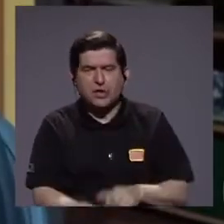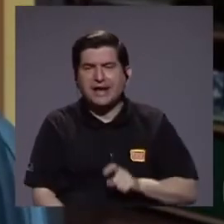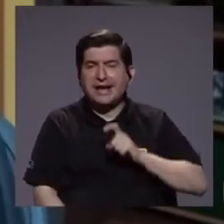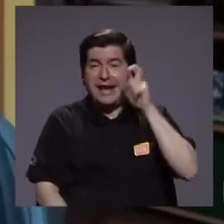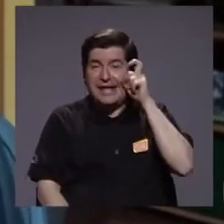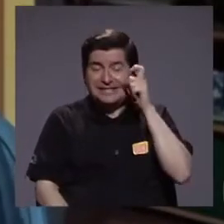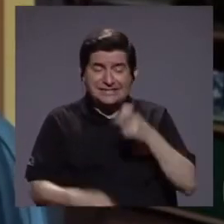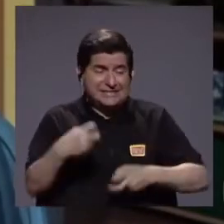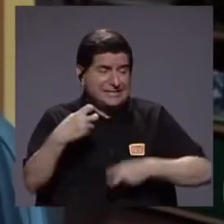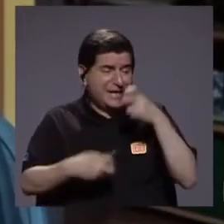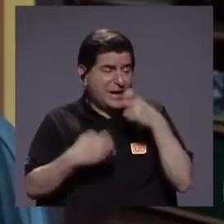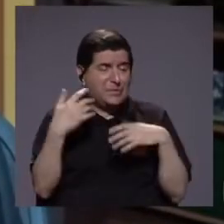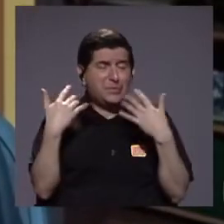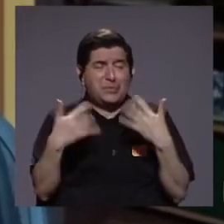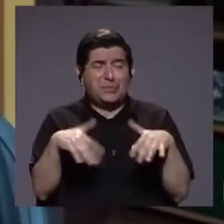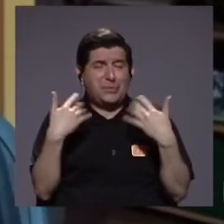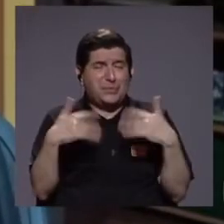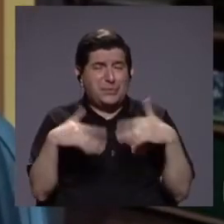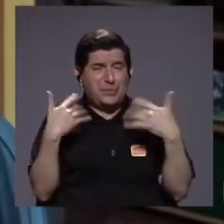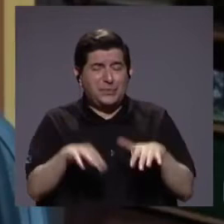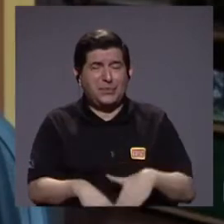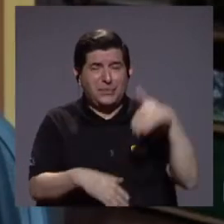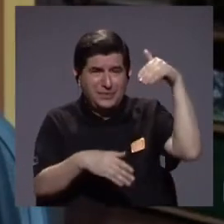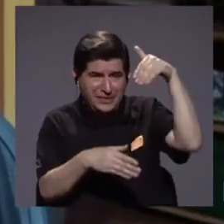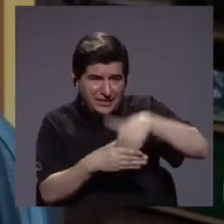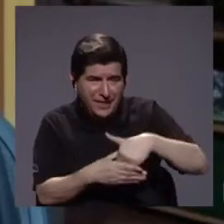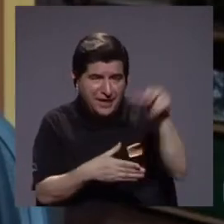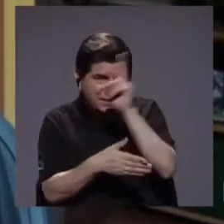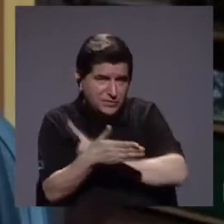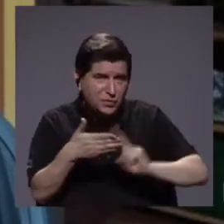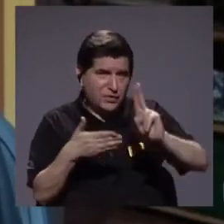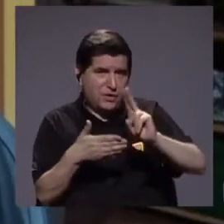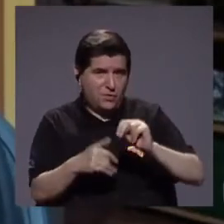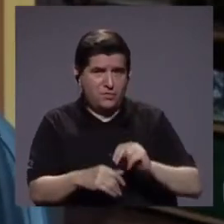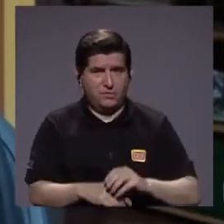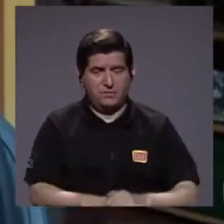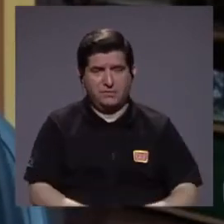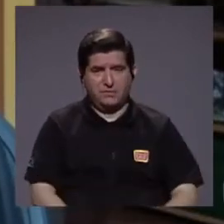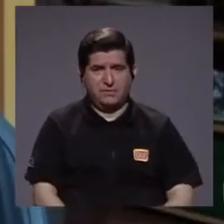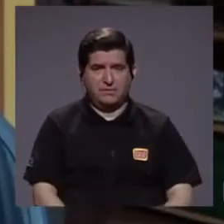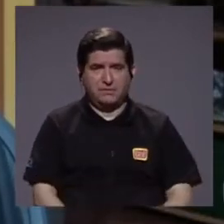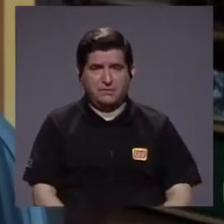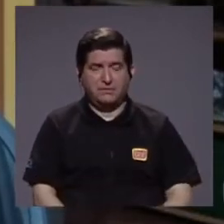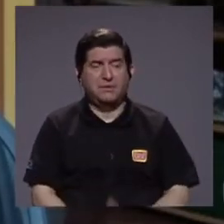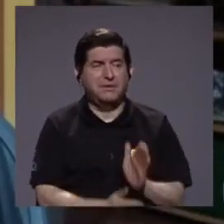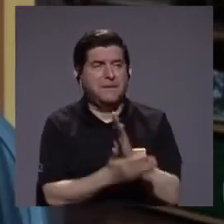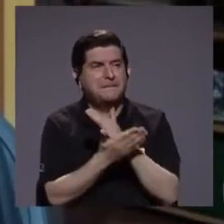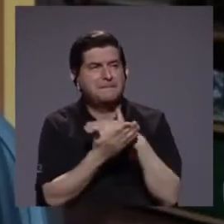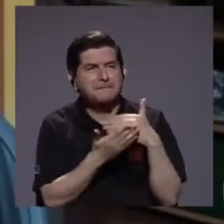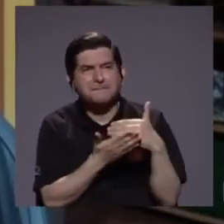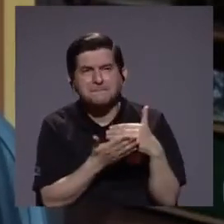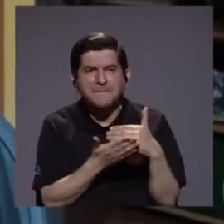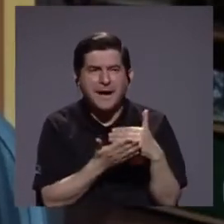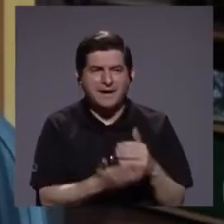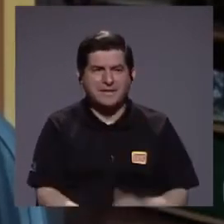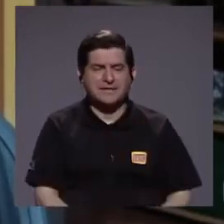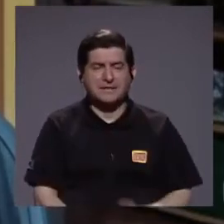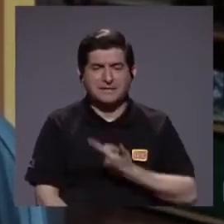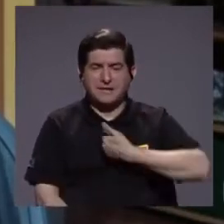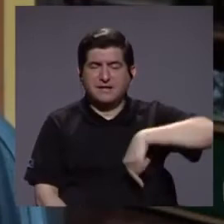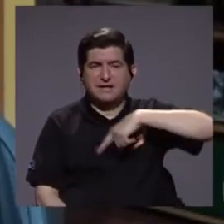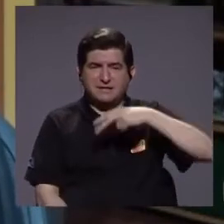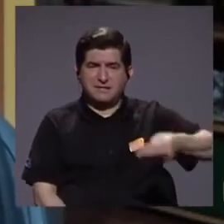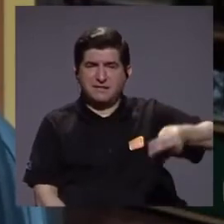son problemáticas muy serias en nuestra universidad. Parte de nuestra